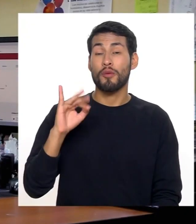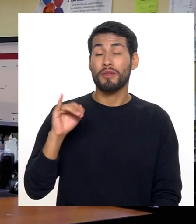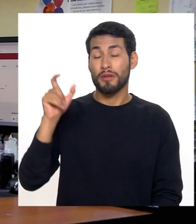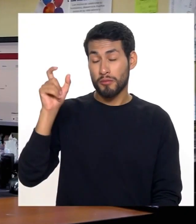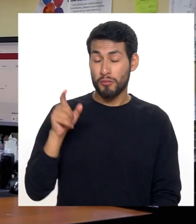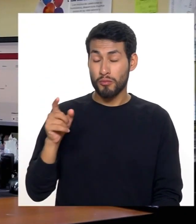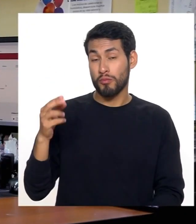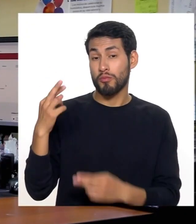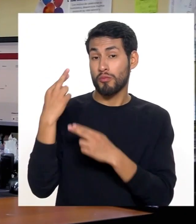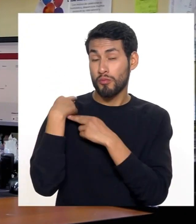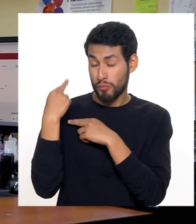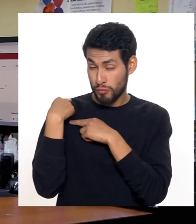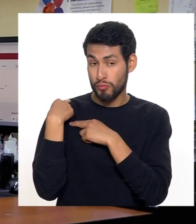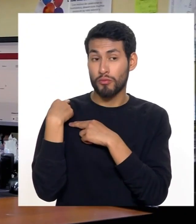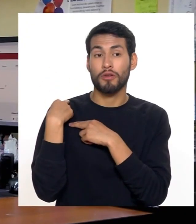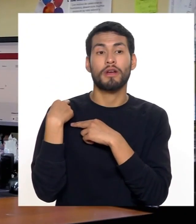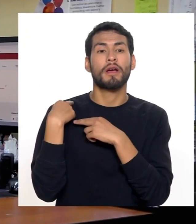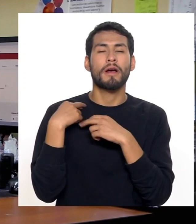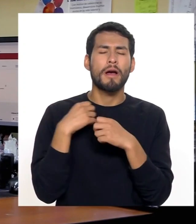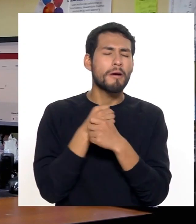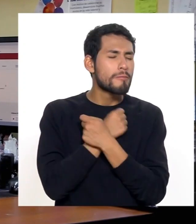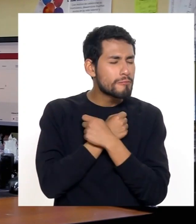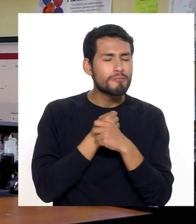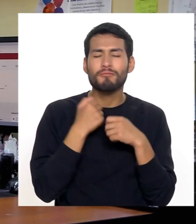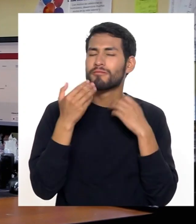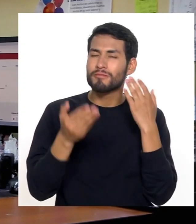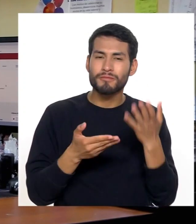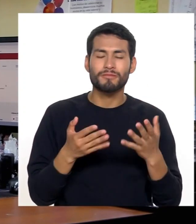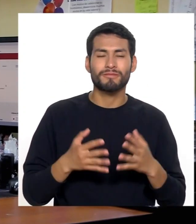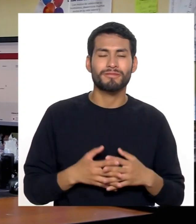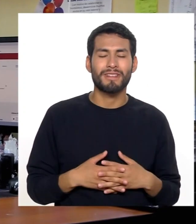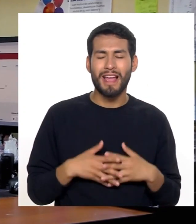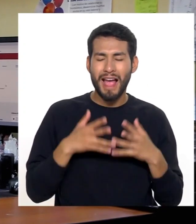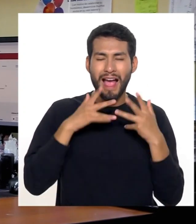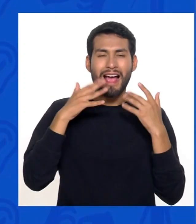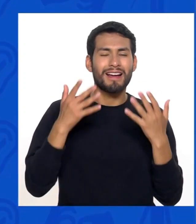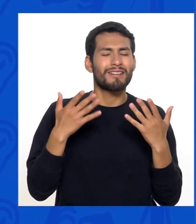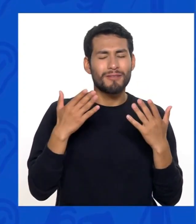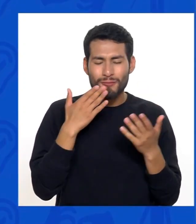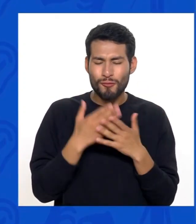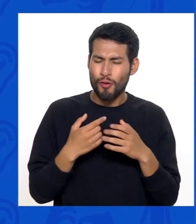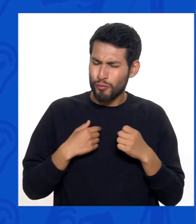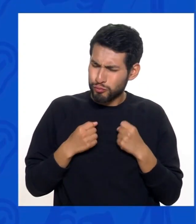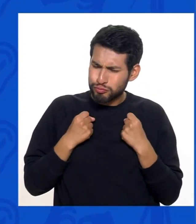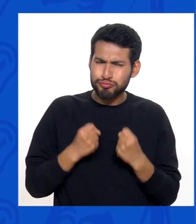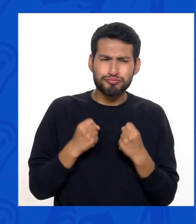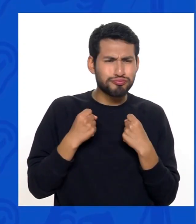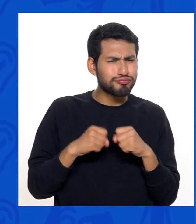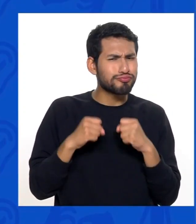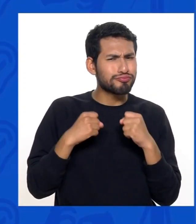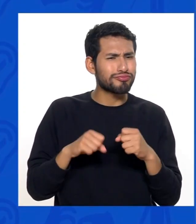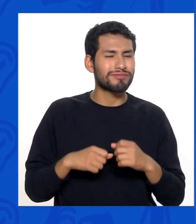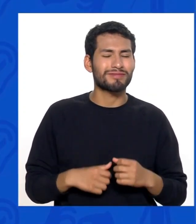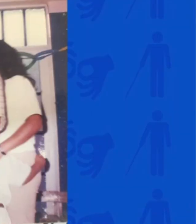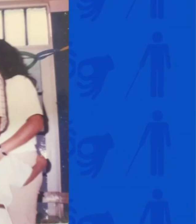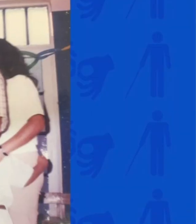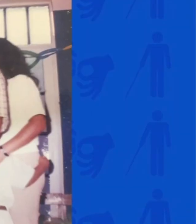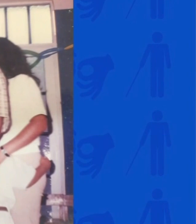Rubí es una persona responsable, cariñosa, tiene mucho